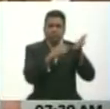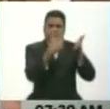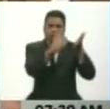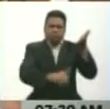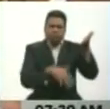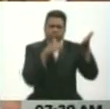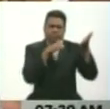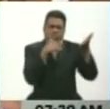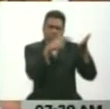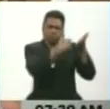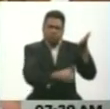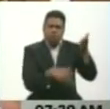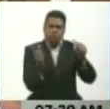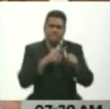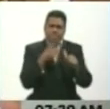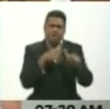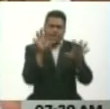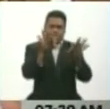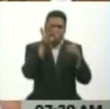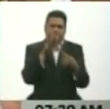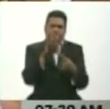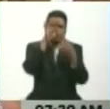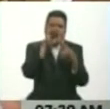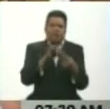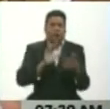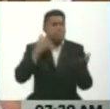como un maniático y un loco.